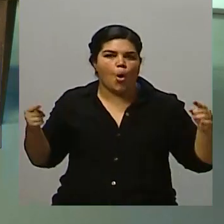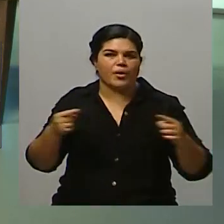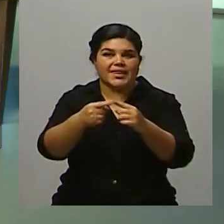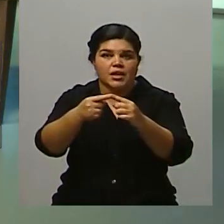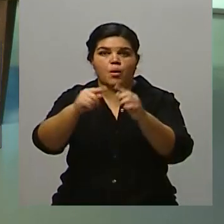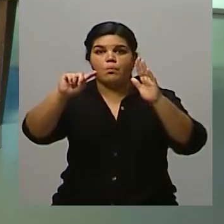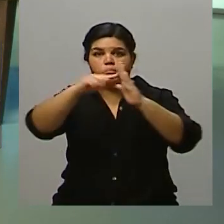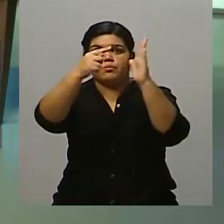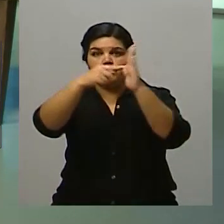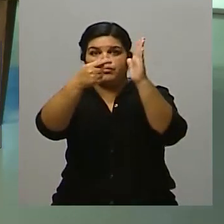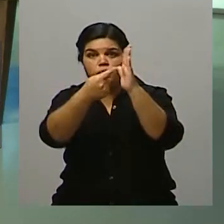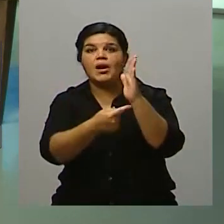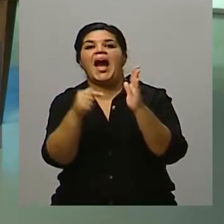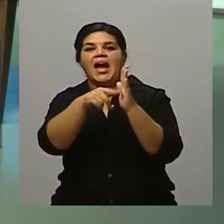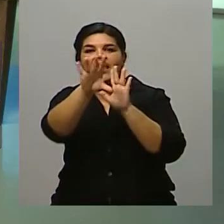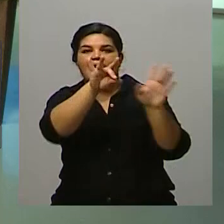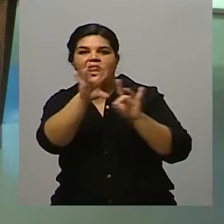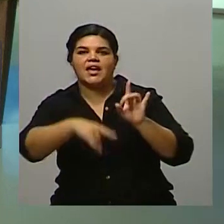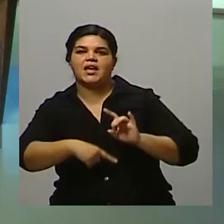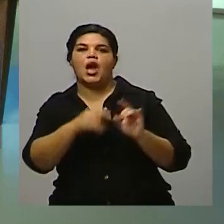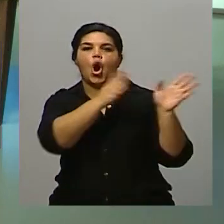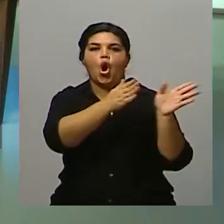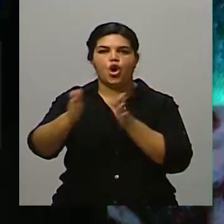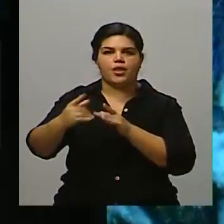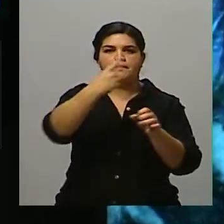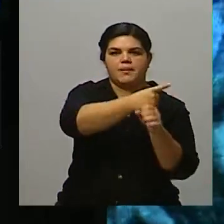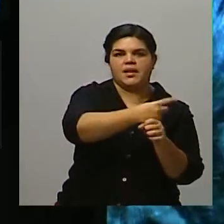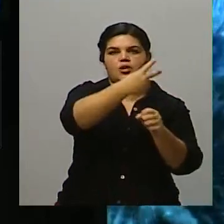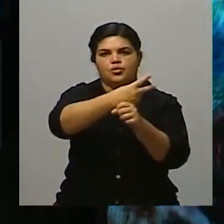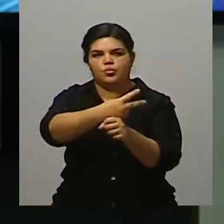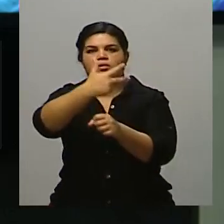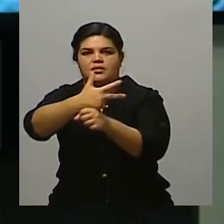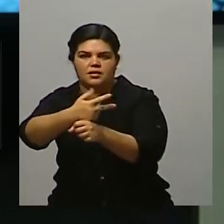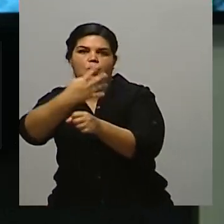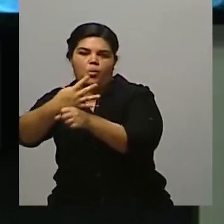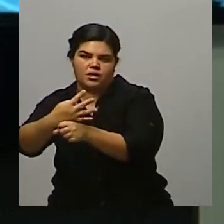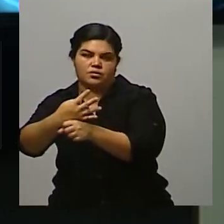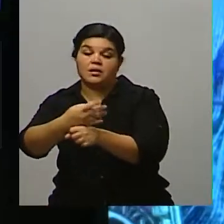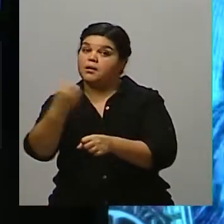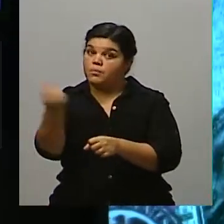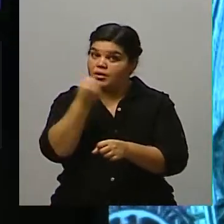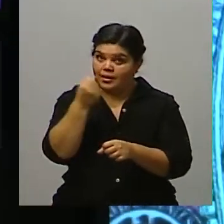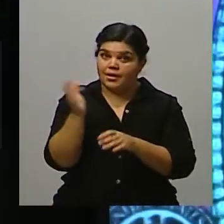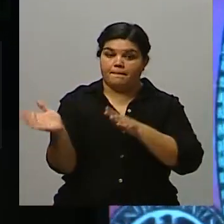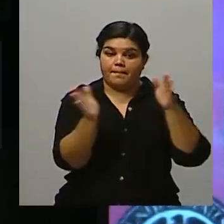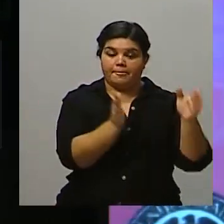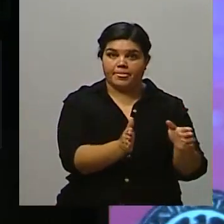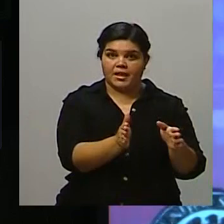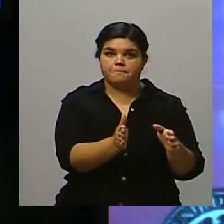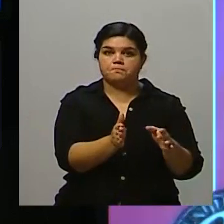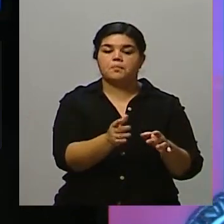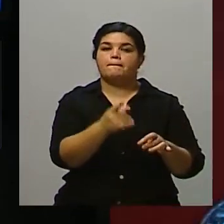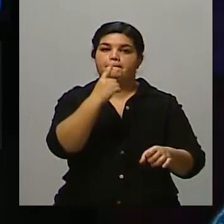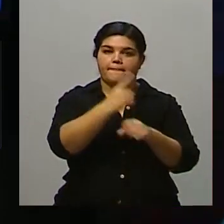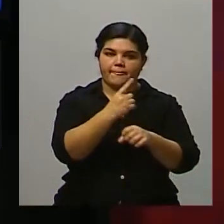inversión pública con la información de todas las tres etapas que mencioné anteriormente, ¿no? De la etapa de preevaluación, la etapa de implementación y operación y